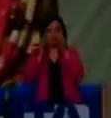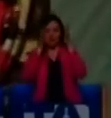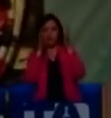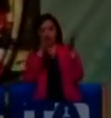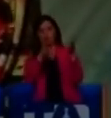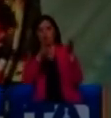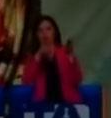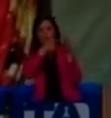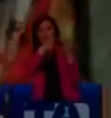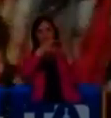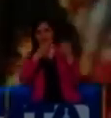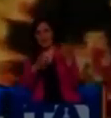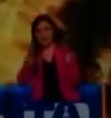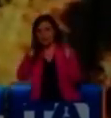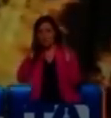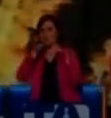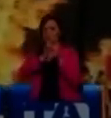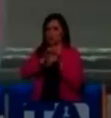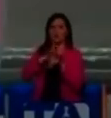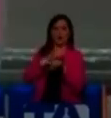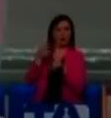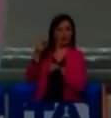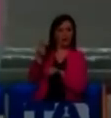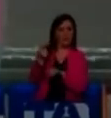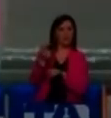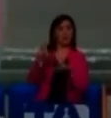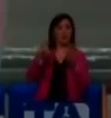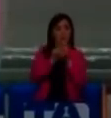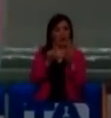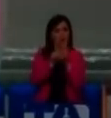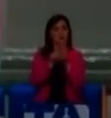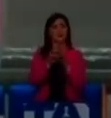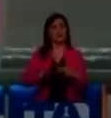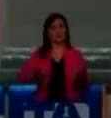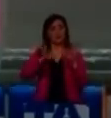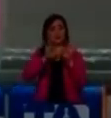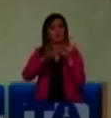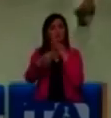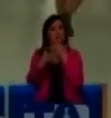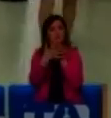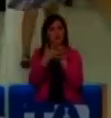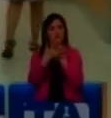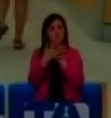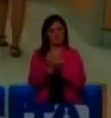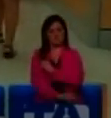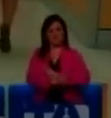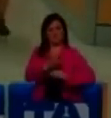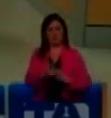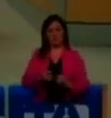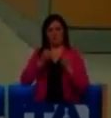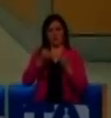atención oportuna, de hacer una investigación y de generar leyes penas severas para